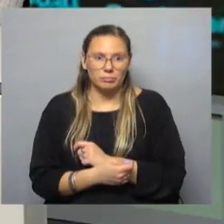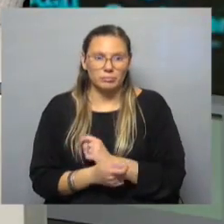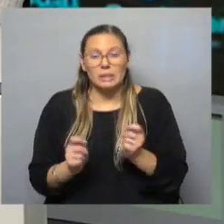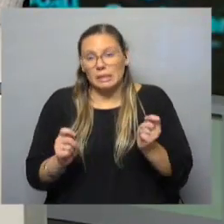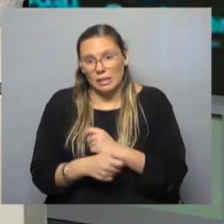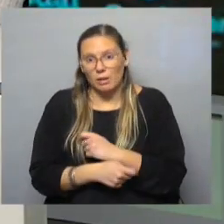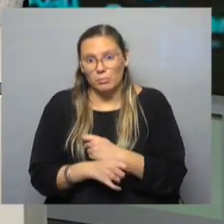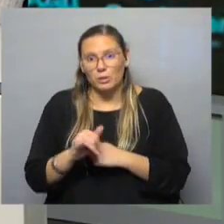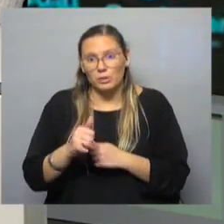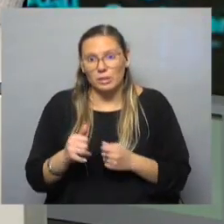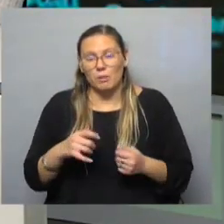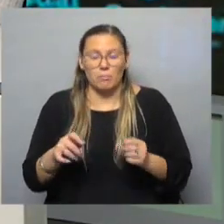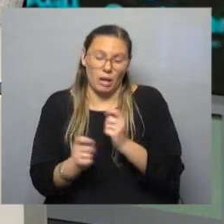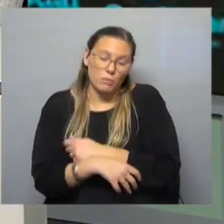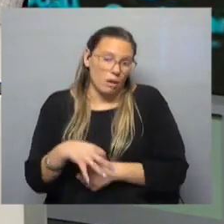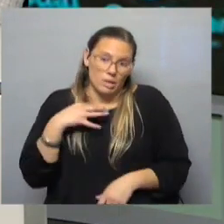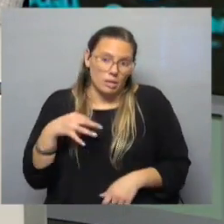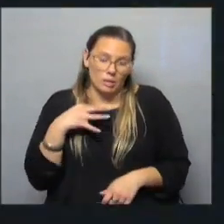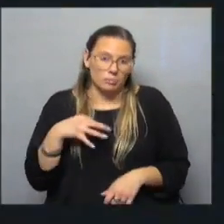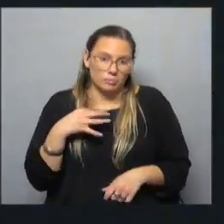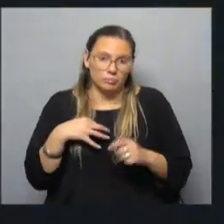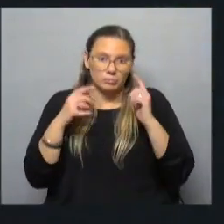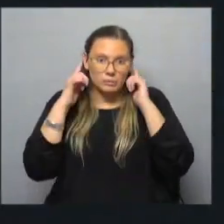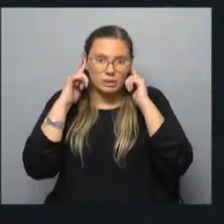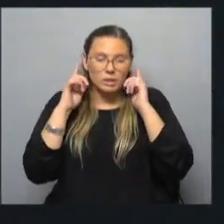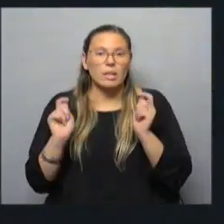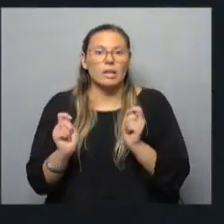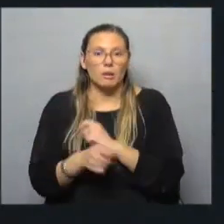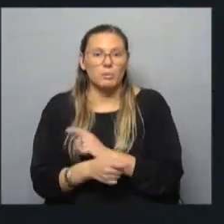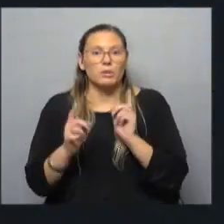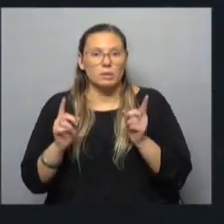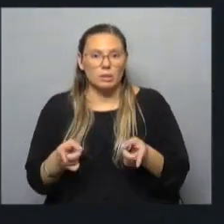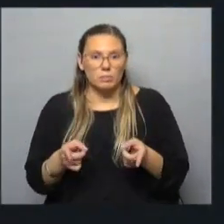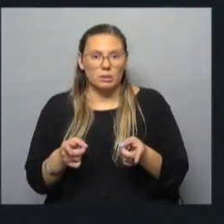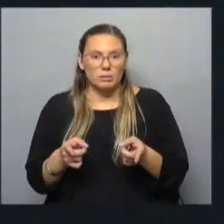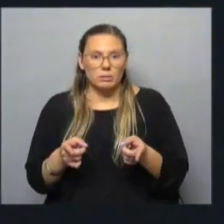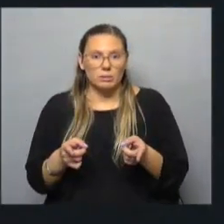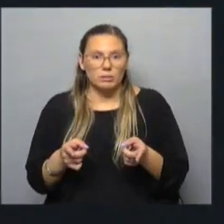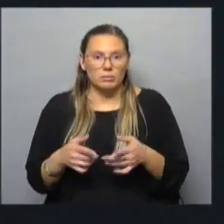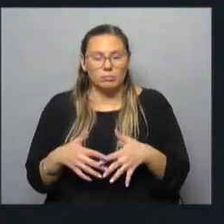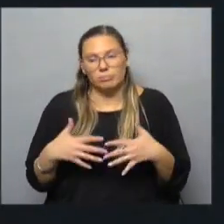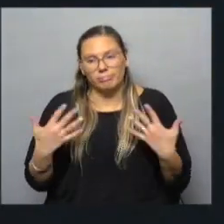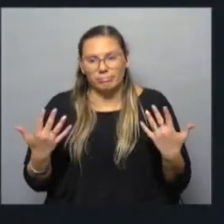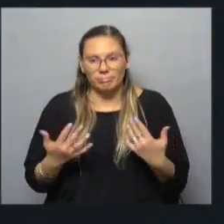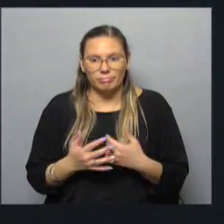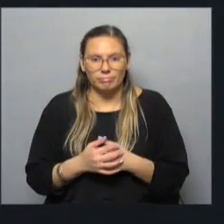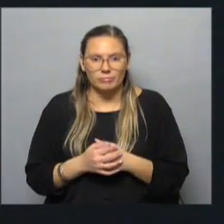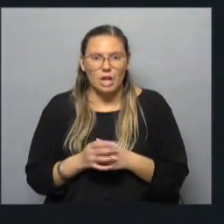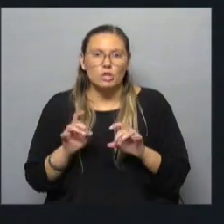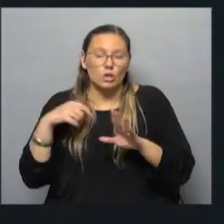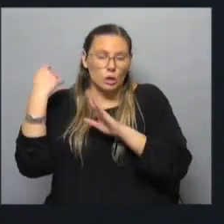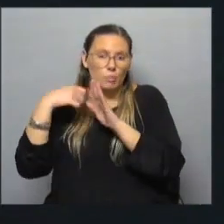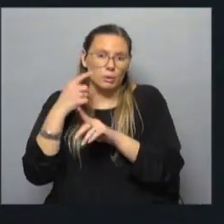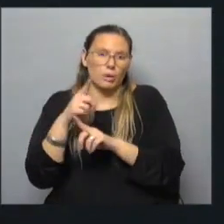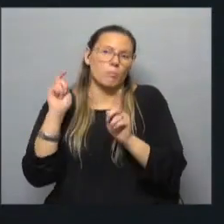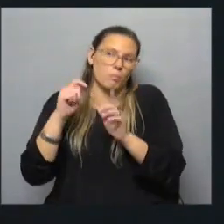la estructura? Me cambió la vida y cambió también un poco todo, ¿no? No solo la película, bueno,